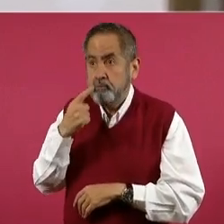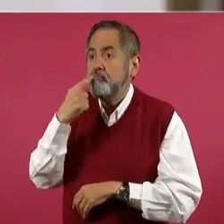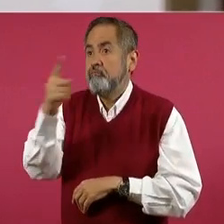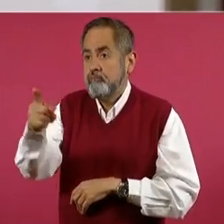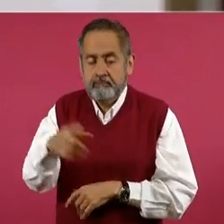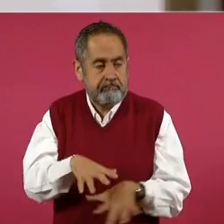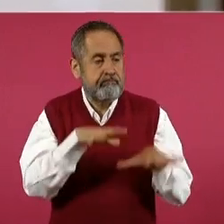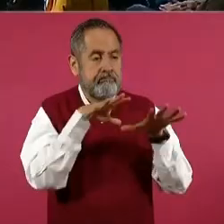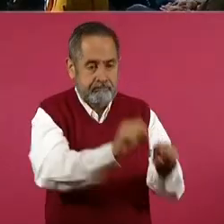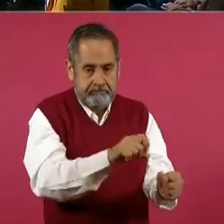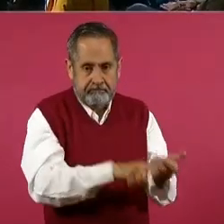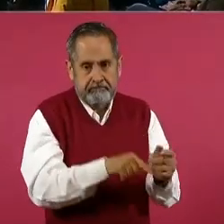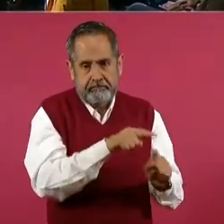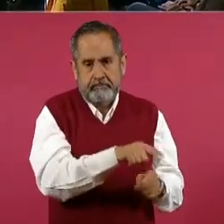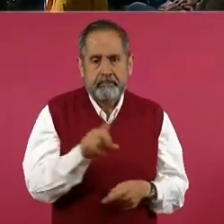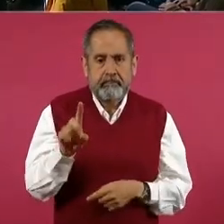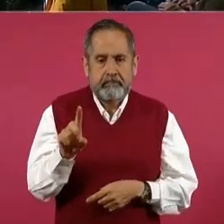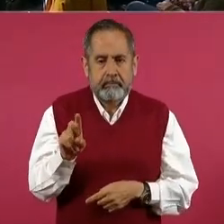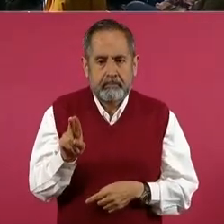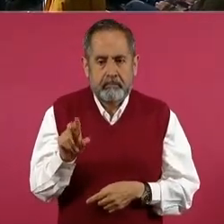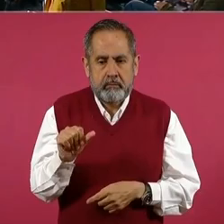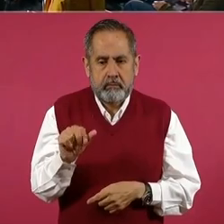incluso